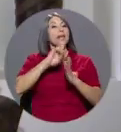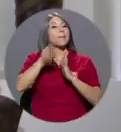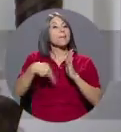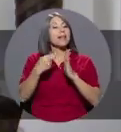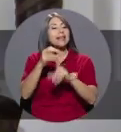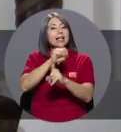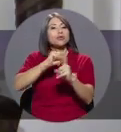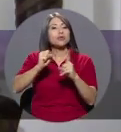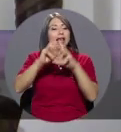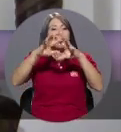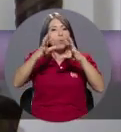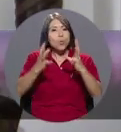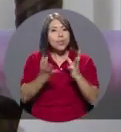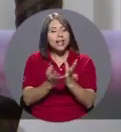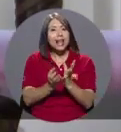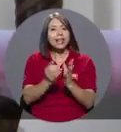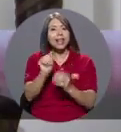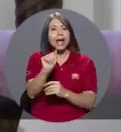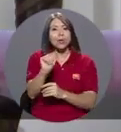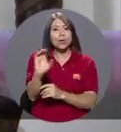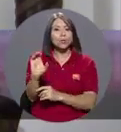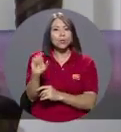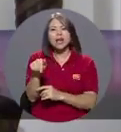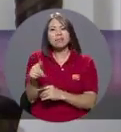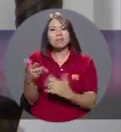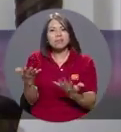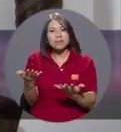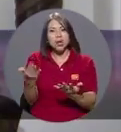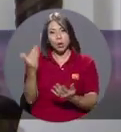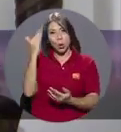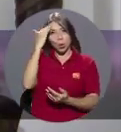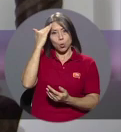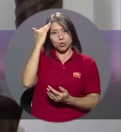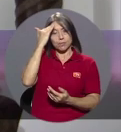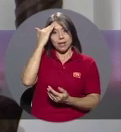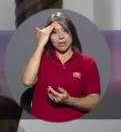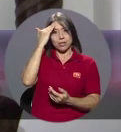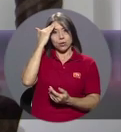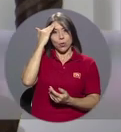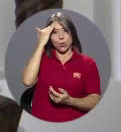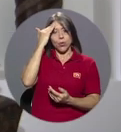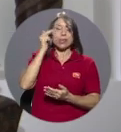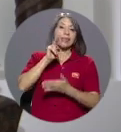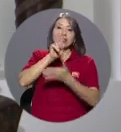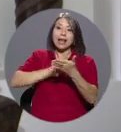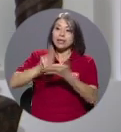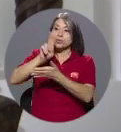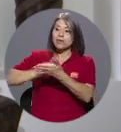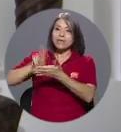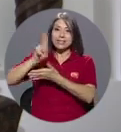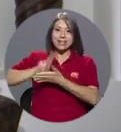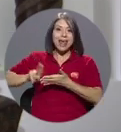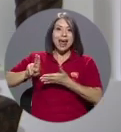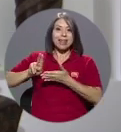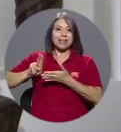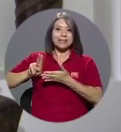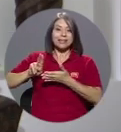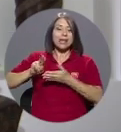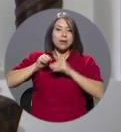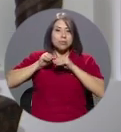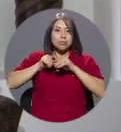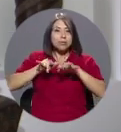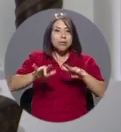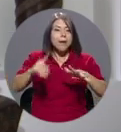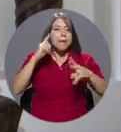El papel de la Sociedad Mundial de Acuicultura es llevar el conocimiento de las